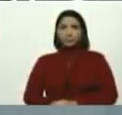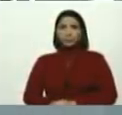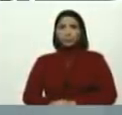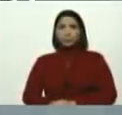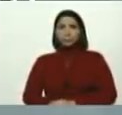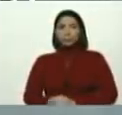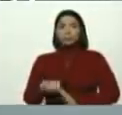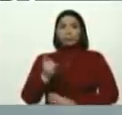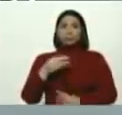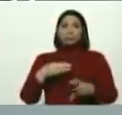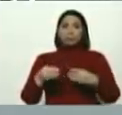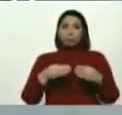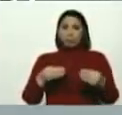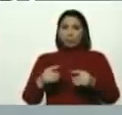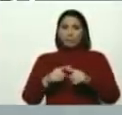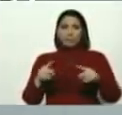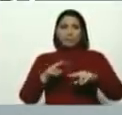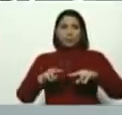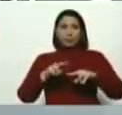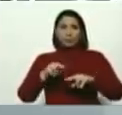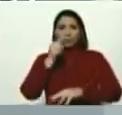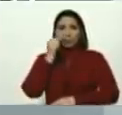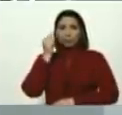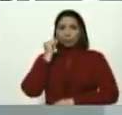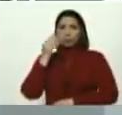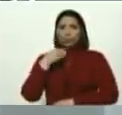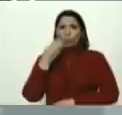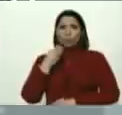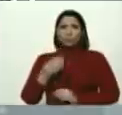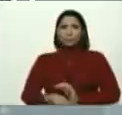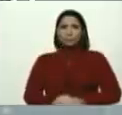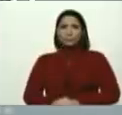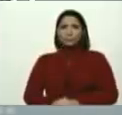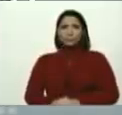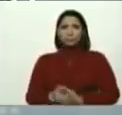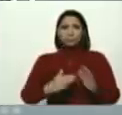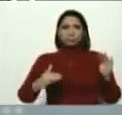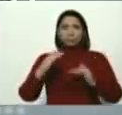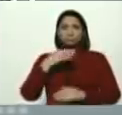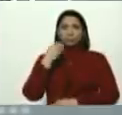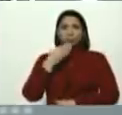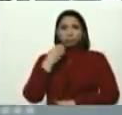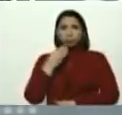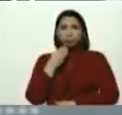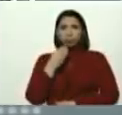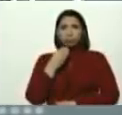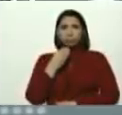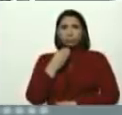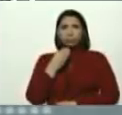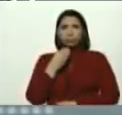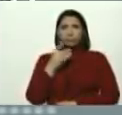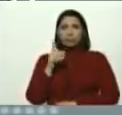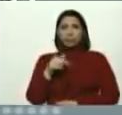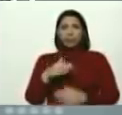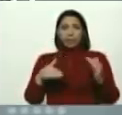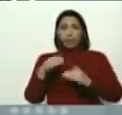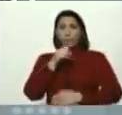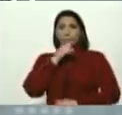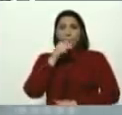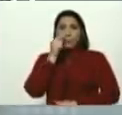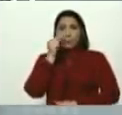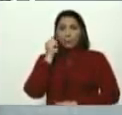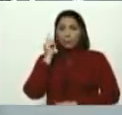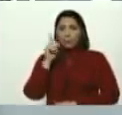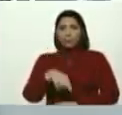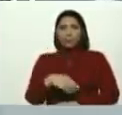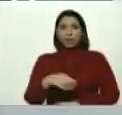hay la flexibilidad para niños, niñas, jóvenes y adultos mayores. Y ahora el lunes arrancamos,